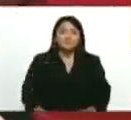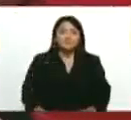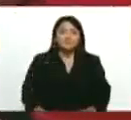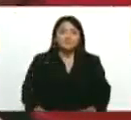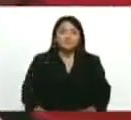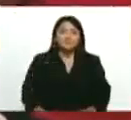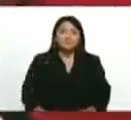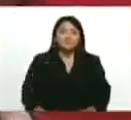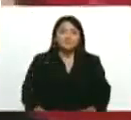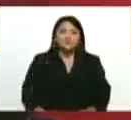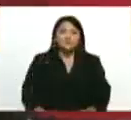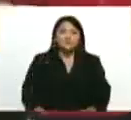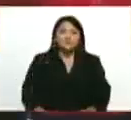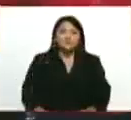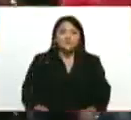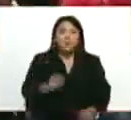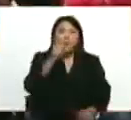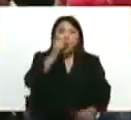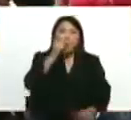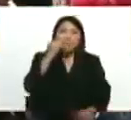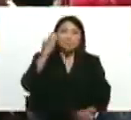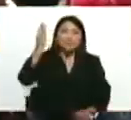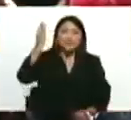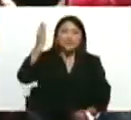De Carlos Sublé, Harold Tortosa.